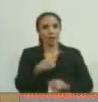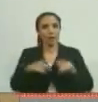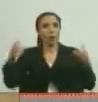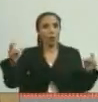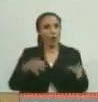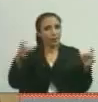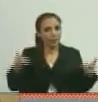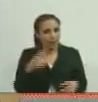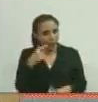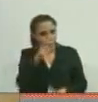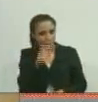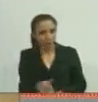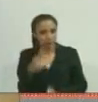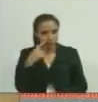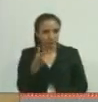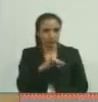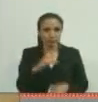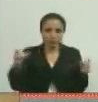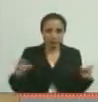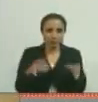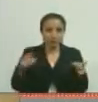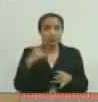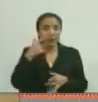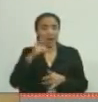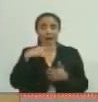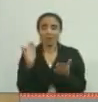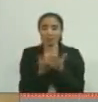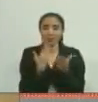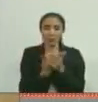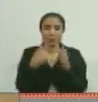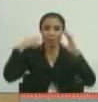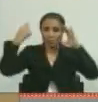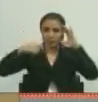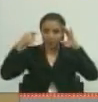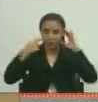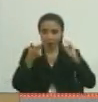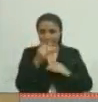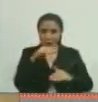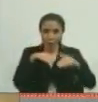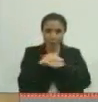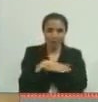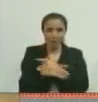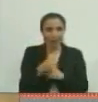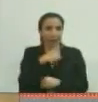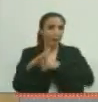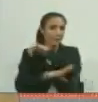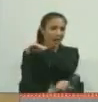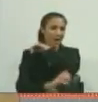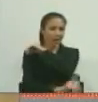lanzando. Hay unos testimonios de esa gente. Malandraje puro, ¿oyeron?